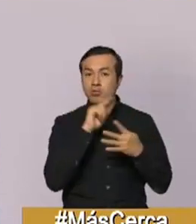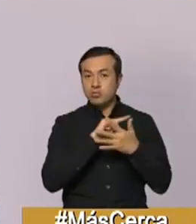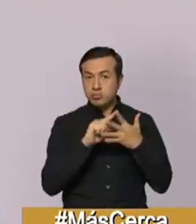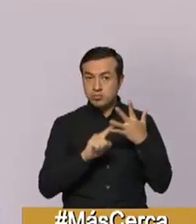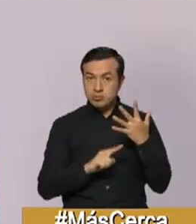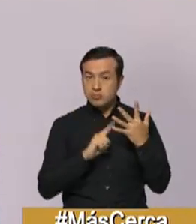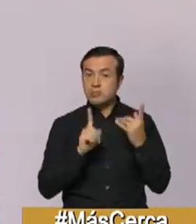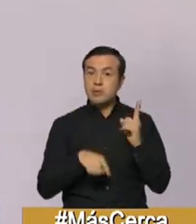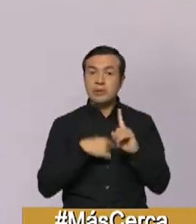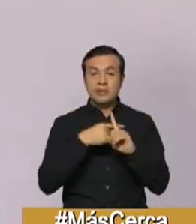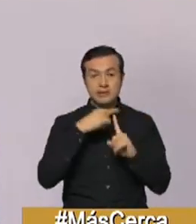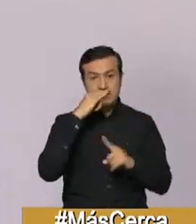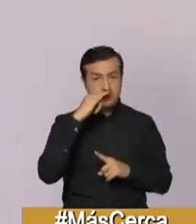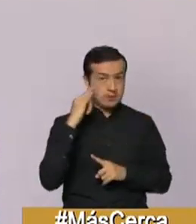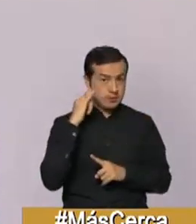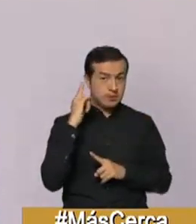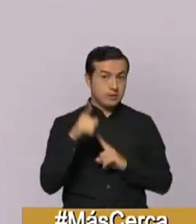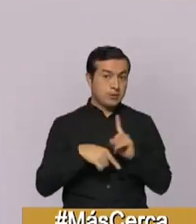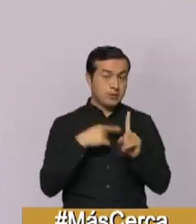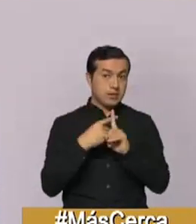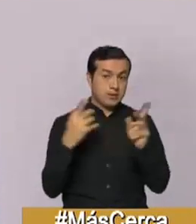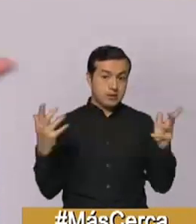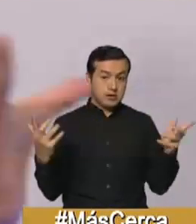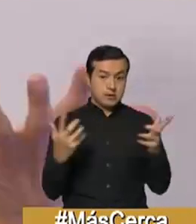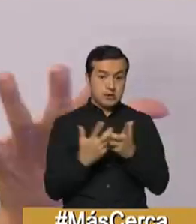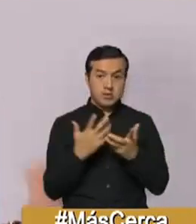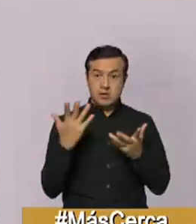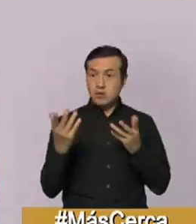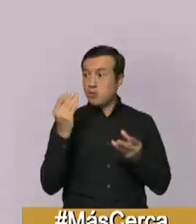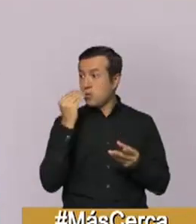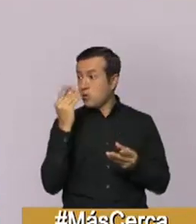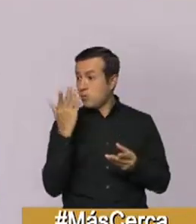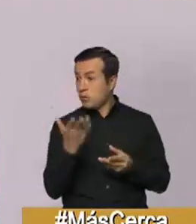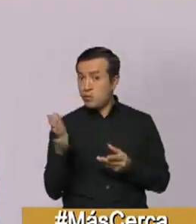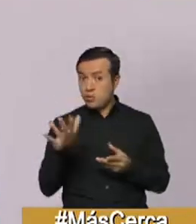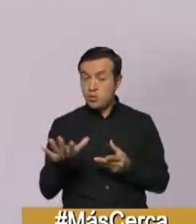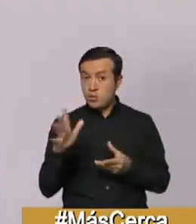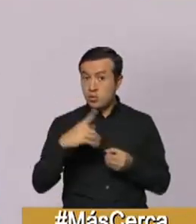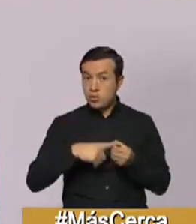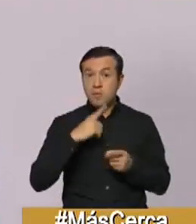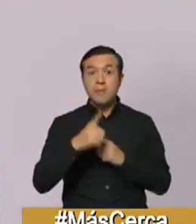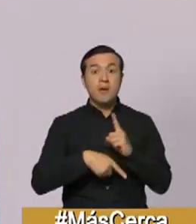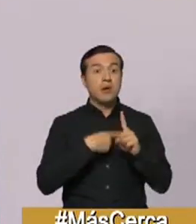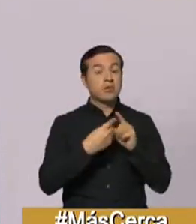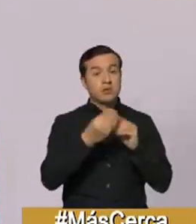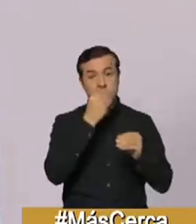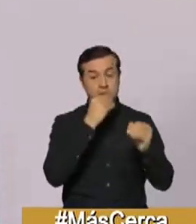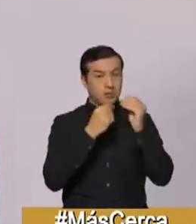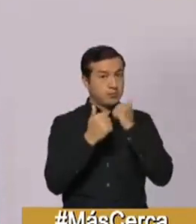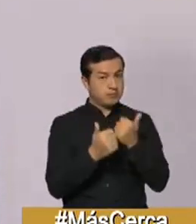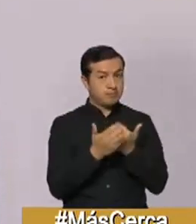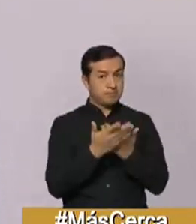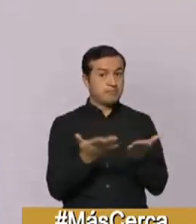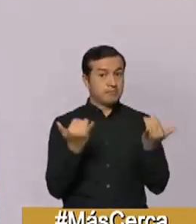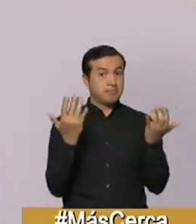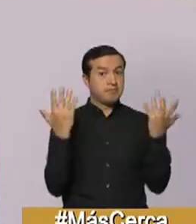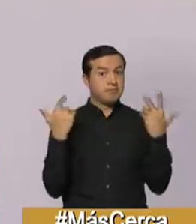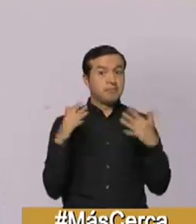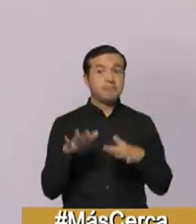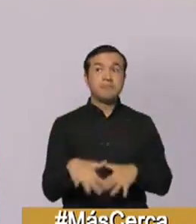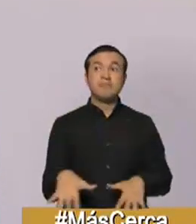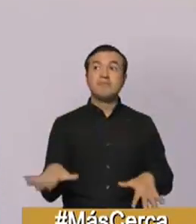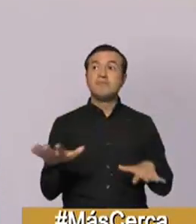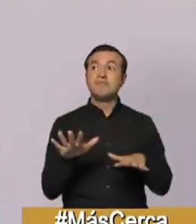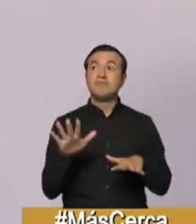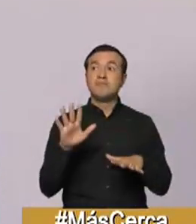para nuestros niños. Así que tener un equilibrio entre los manjares que tenemos en nuestro país, pero también la buena nutrición. En este momento vamos a ir con